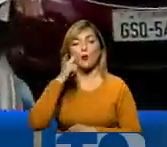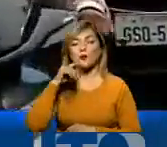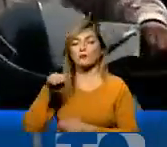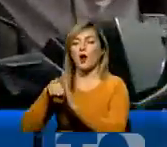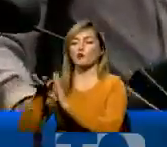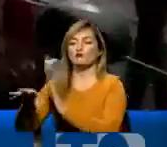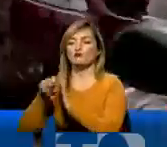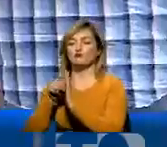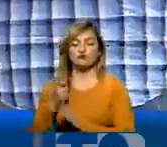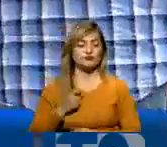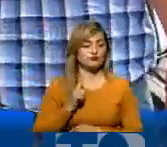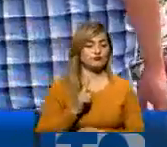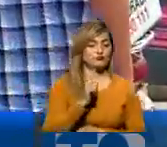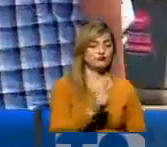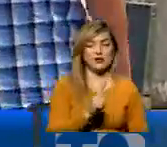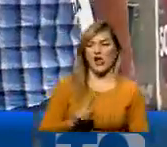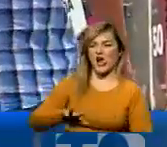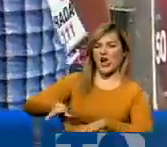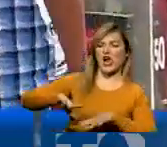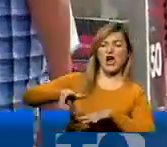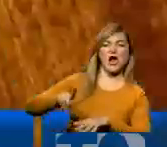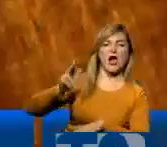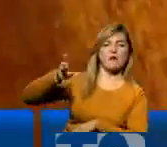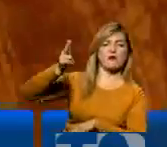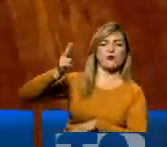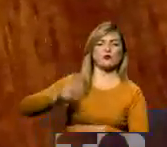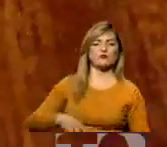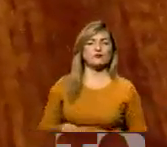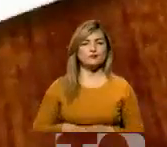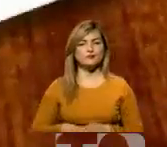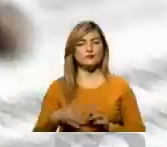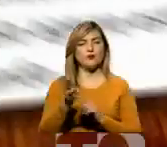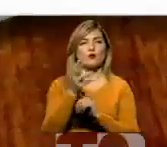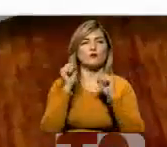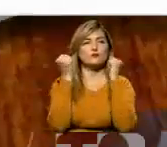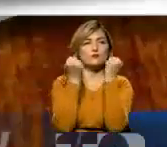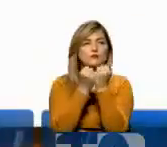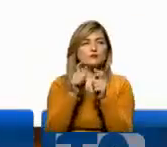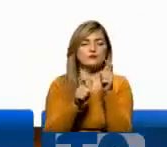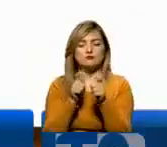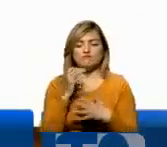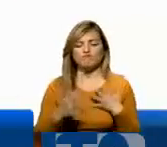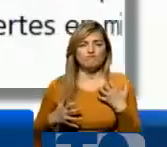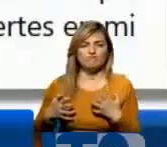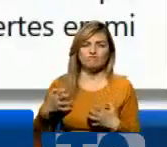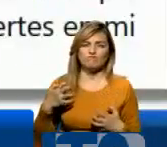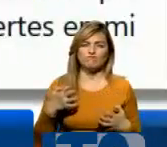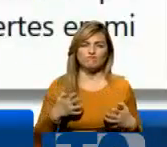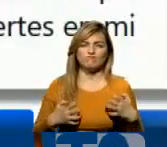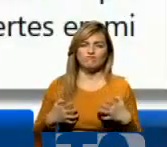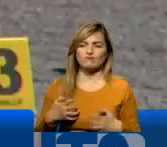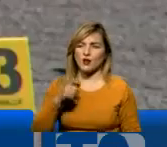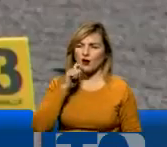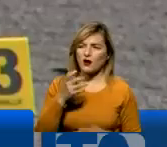dinero y sacapintas le dispararon para poder asaltarlo. En redes sociales la ciudadanía se muestra indignada y clama